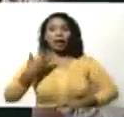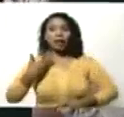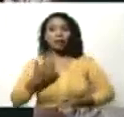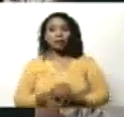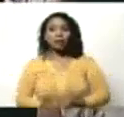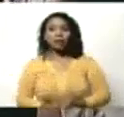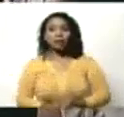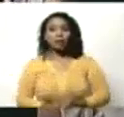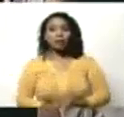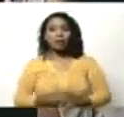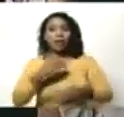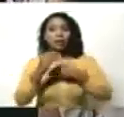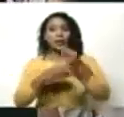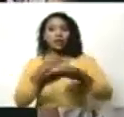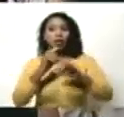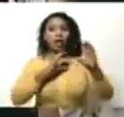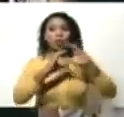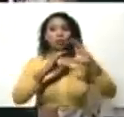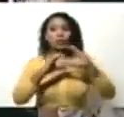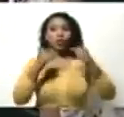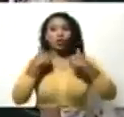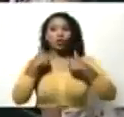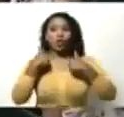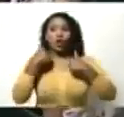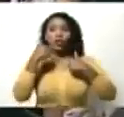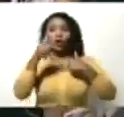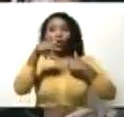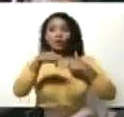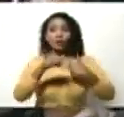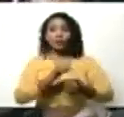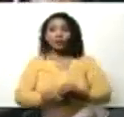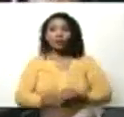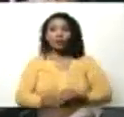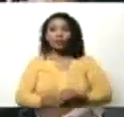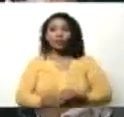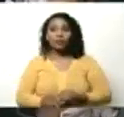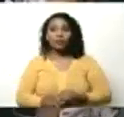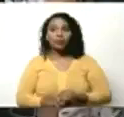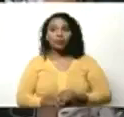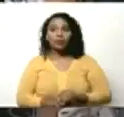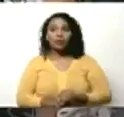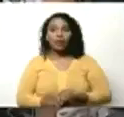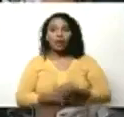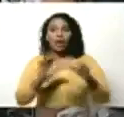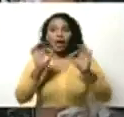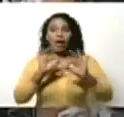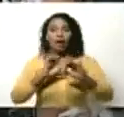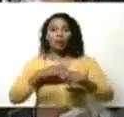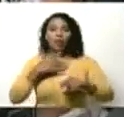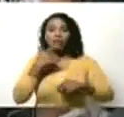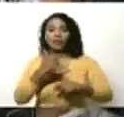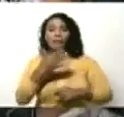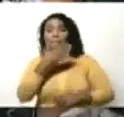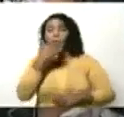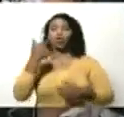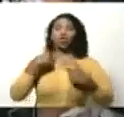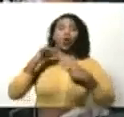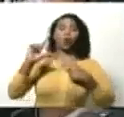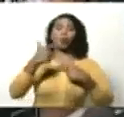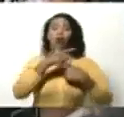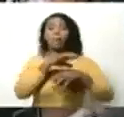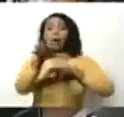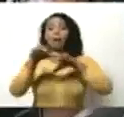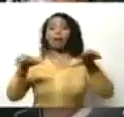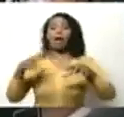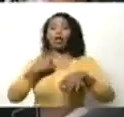salió en los medios de comunicación. Entonces, yo lo que vengo a decir aquí es que nadie por una línea imaginaria puede creerse mejor o dividir a unos hermanos como